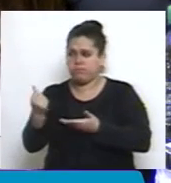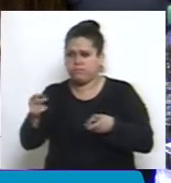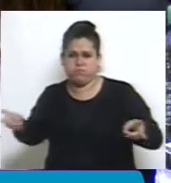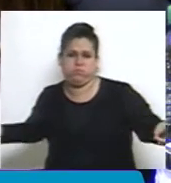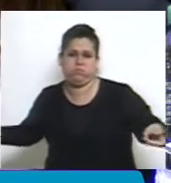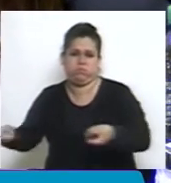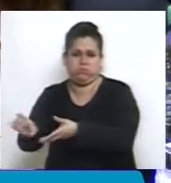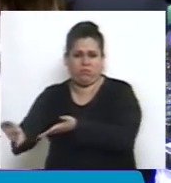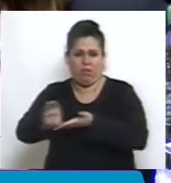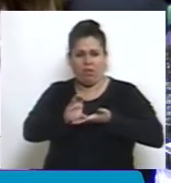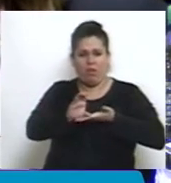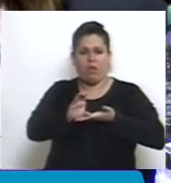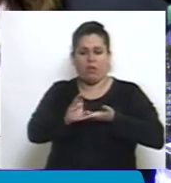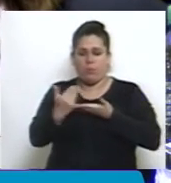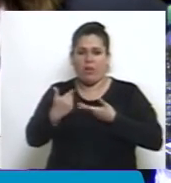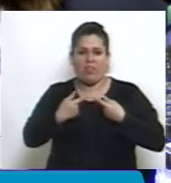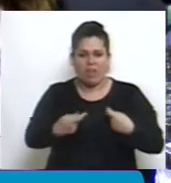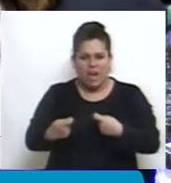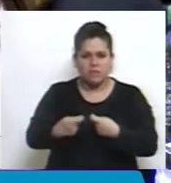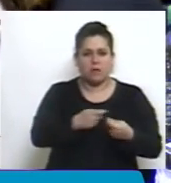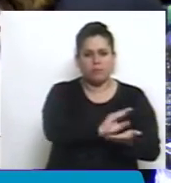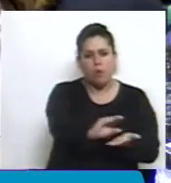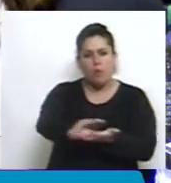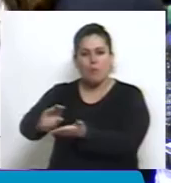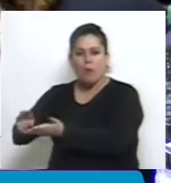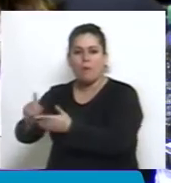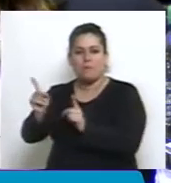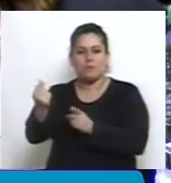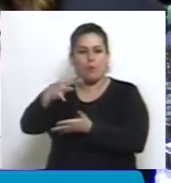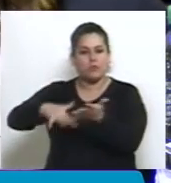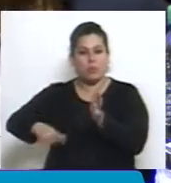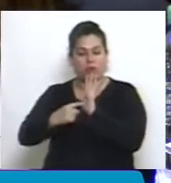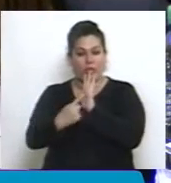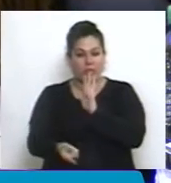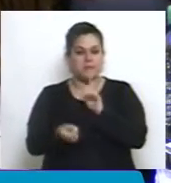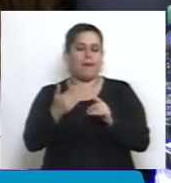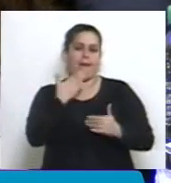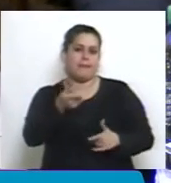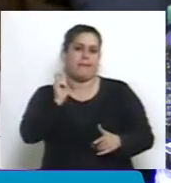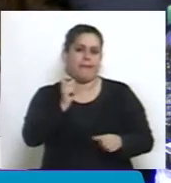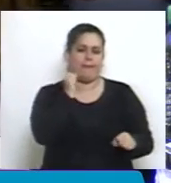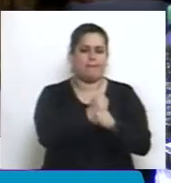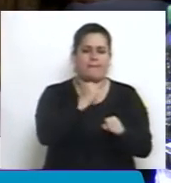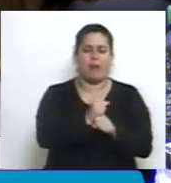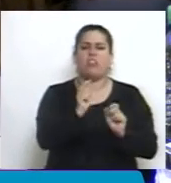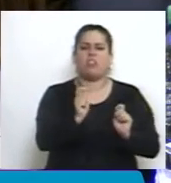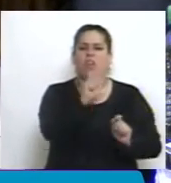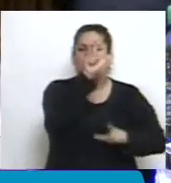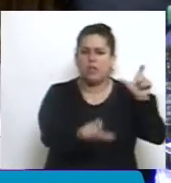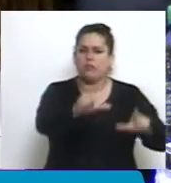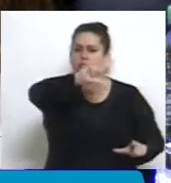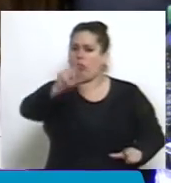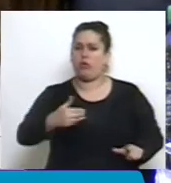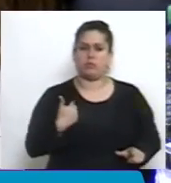podemos gastar a través de este presupuesto, producto del esfuerzo y del trabajo de los argentinos